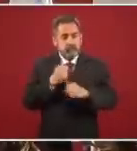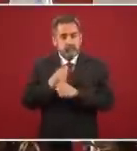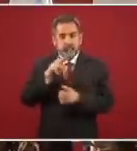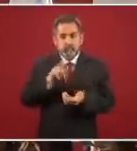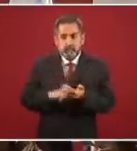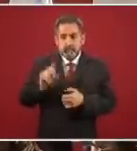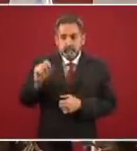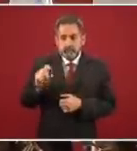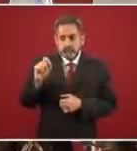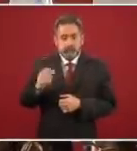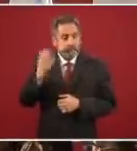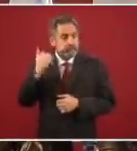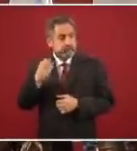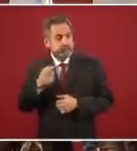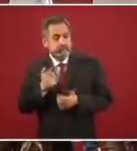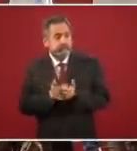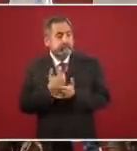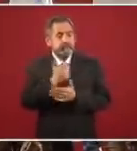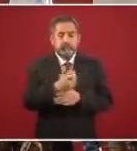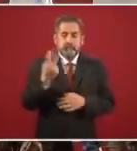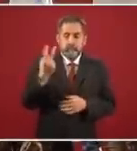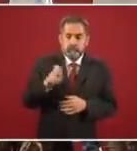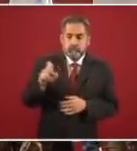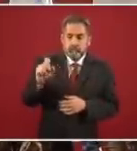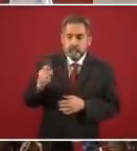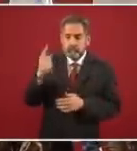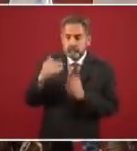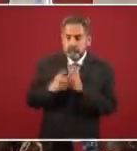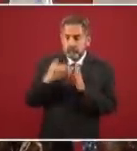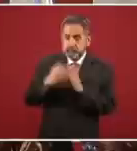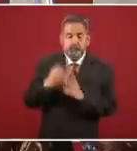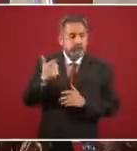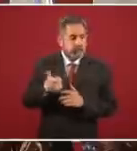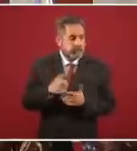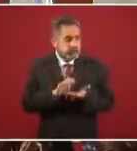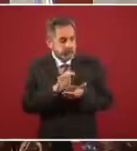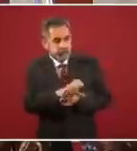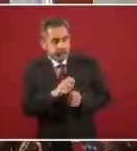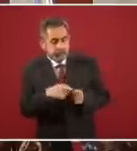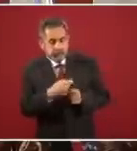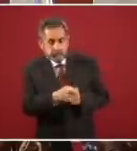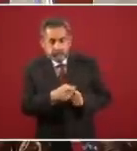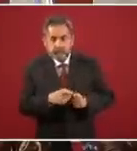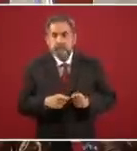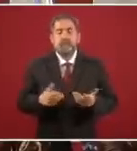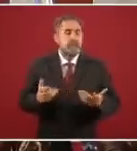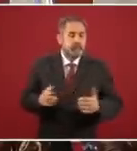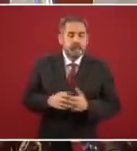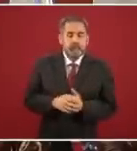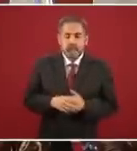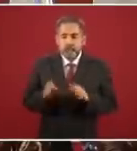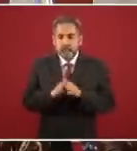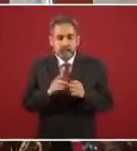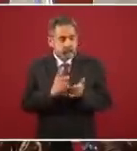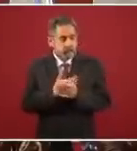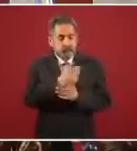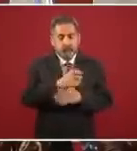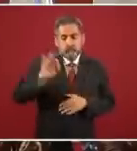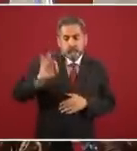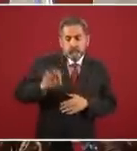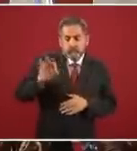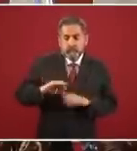tenía un pago de amortización de deuda de 221 millones de pesos y en términos de pago de intereses